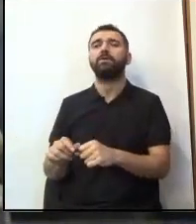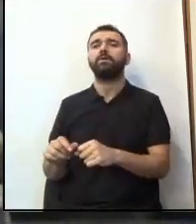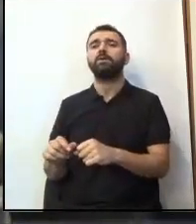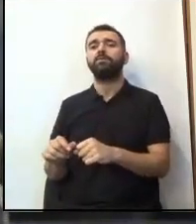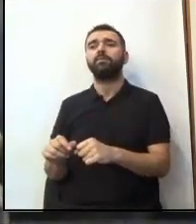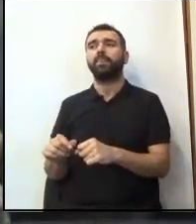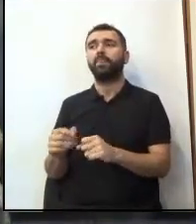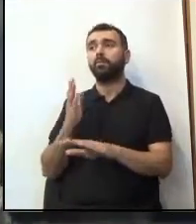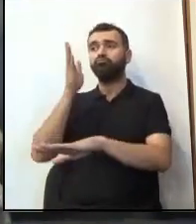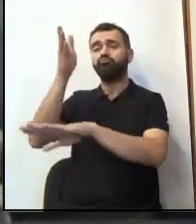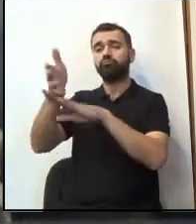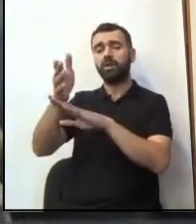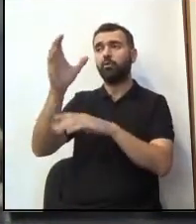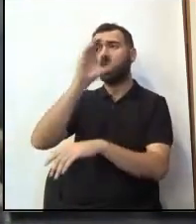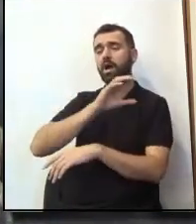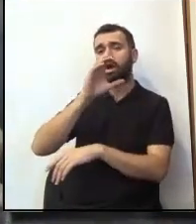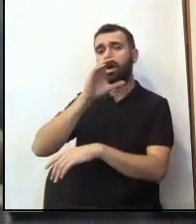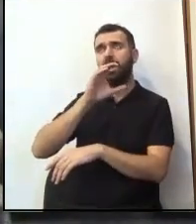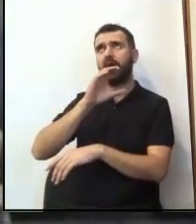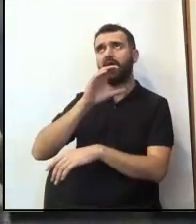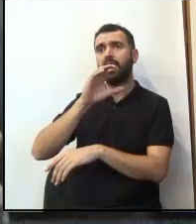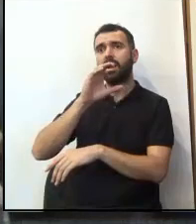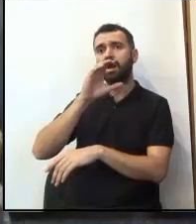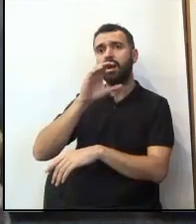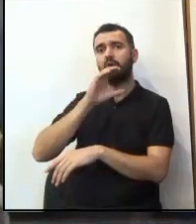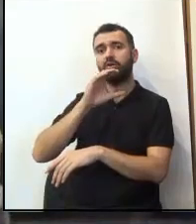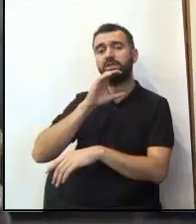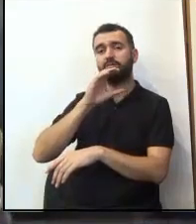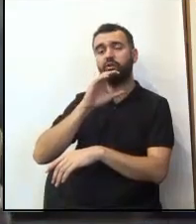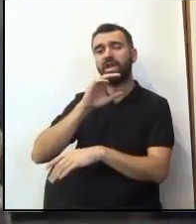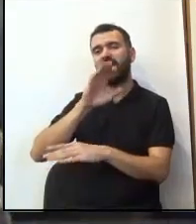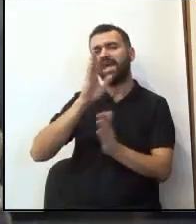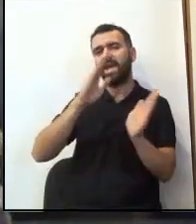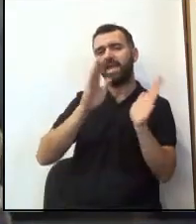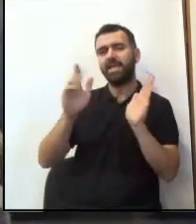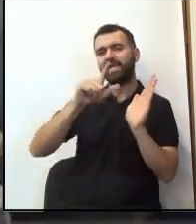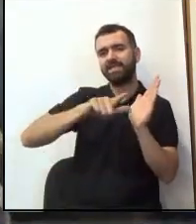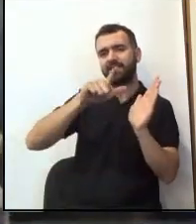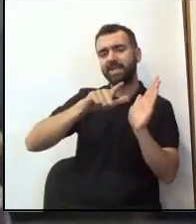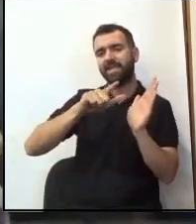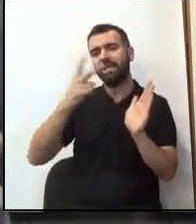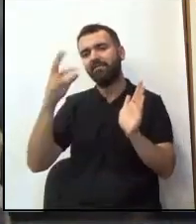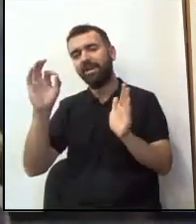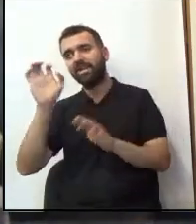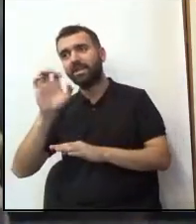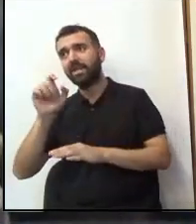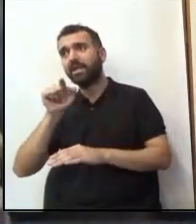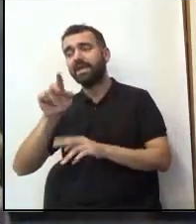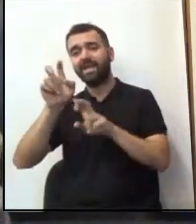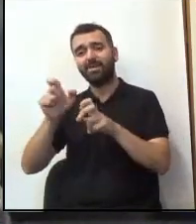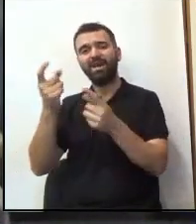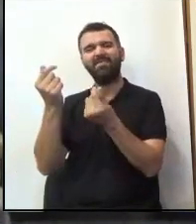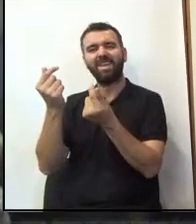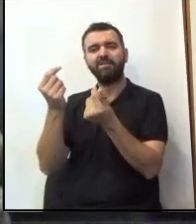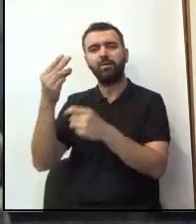Viajamos a Concepción entre el 17 y el 20 de enero y la capacitación trató sobre finanzas municipales